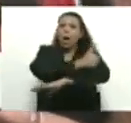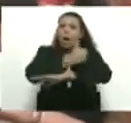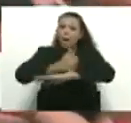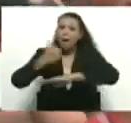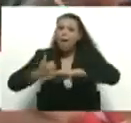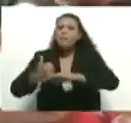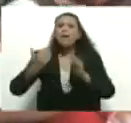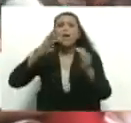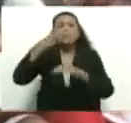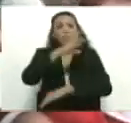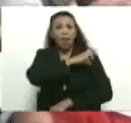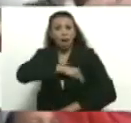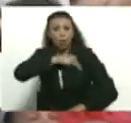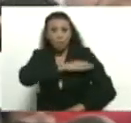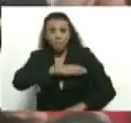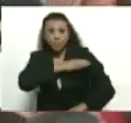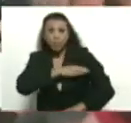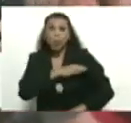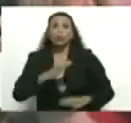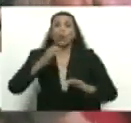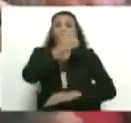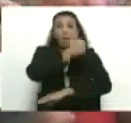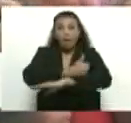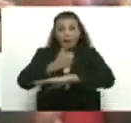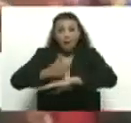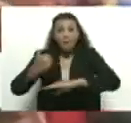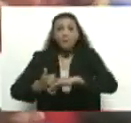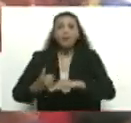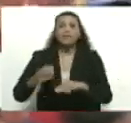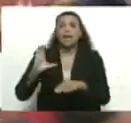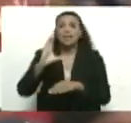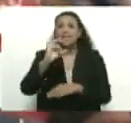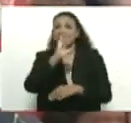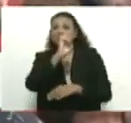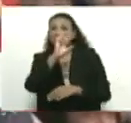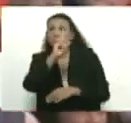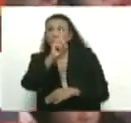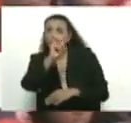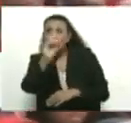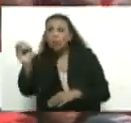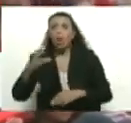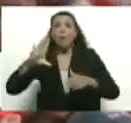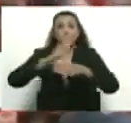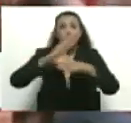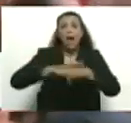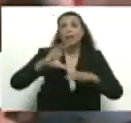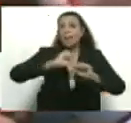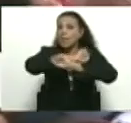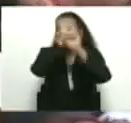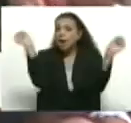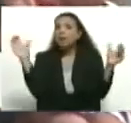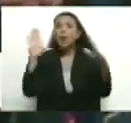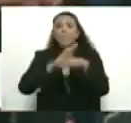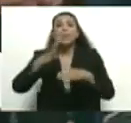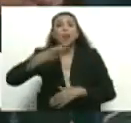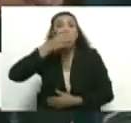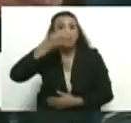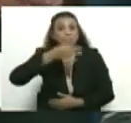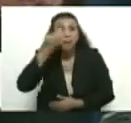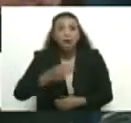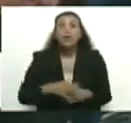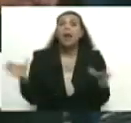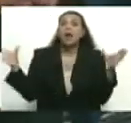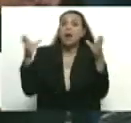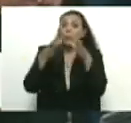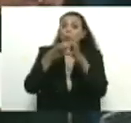las comisiones, los jefes de los circuitos, los martes en la mañana, los martes en la tarde, tienen la